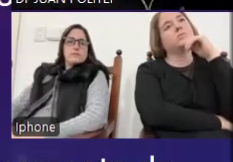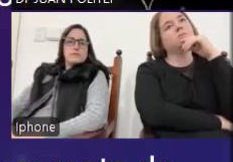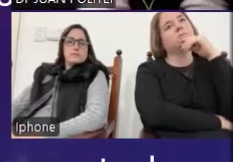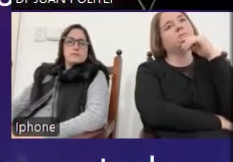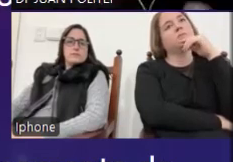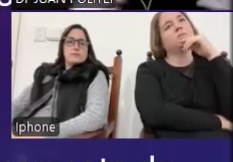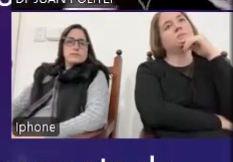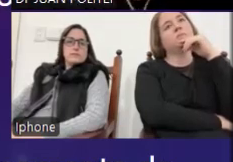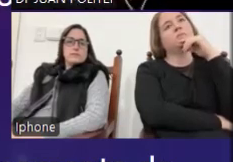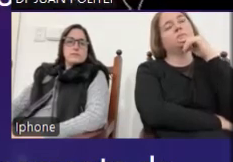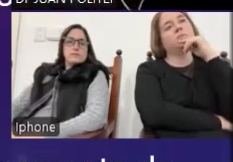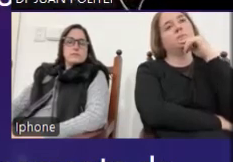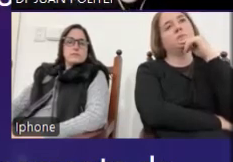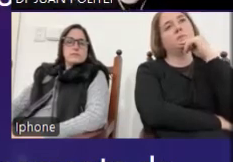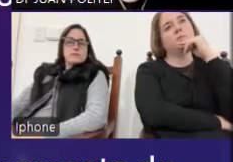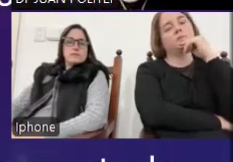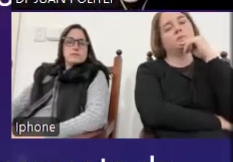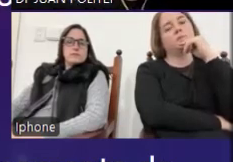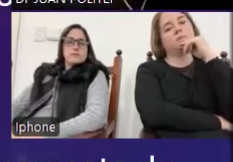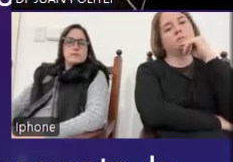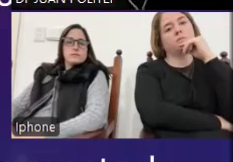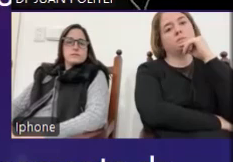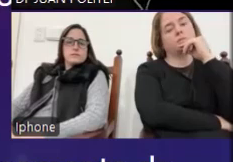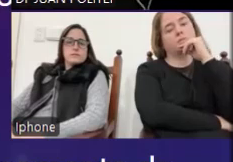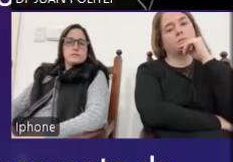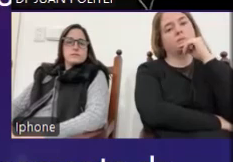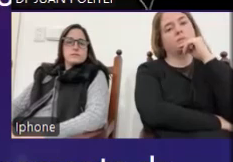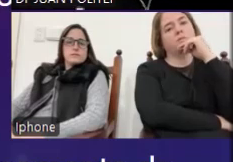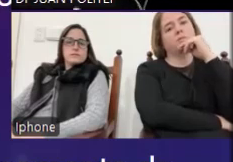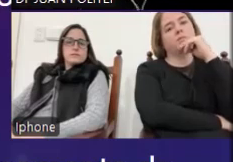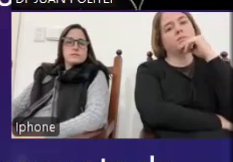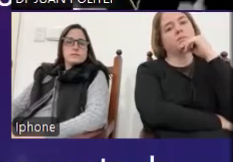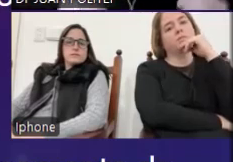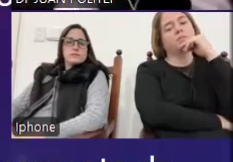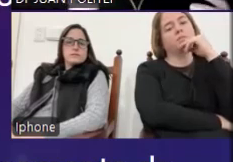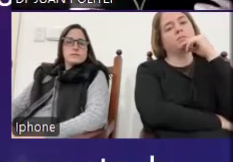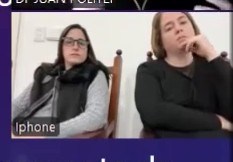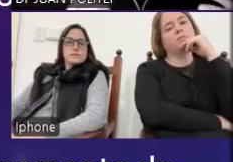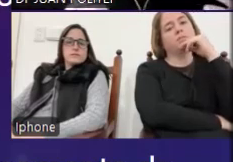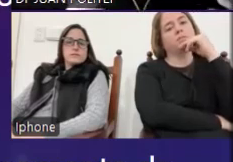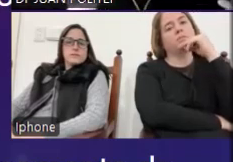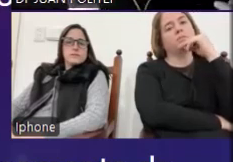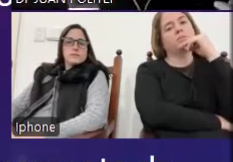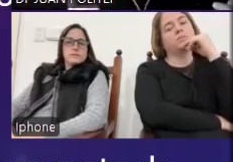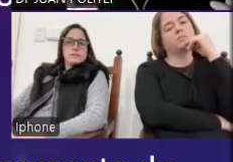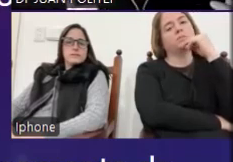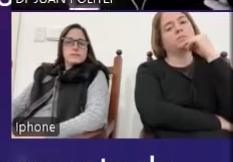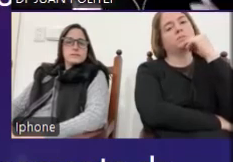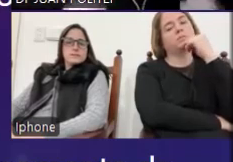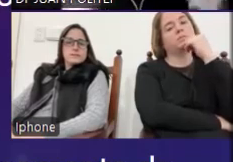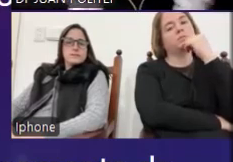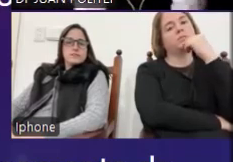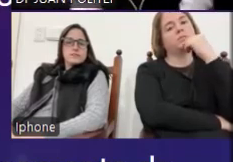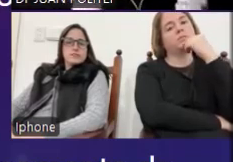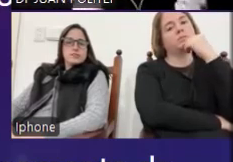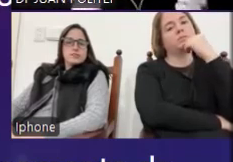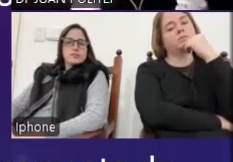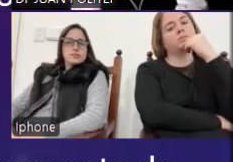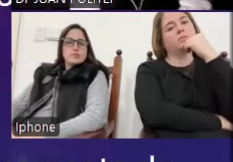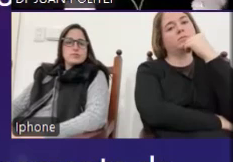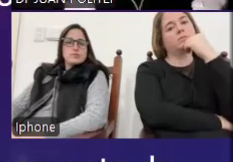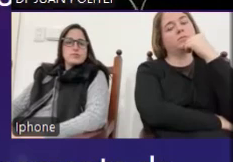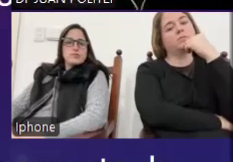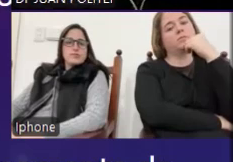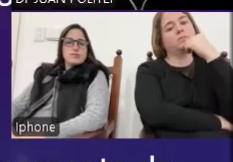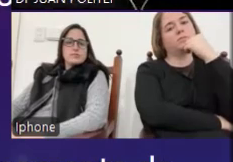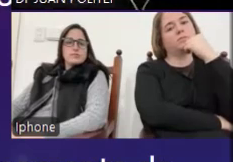Perfecto. Estamos en la etapa de ver, ¿sí? Como si tenemos, entre comillas, la posibilidad de bancar y de